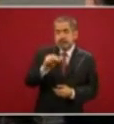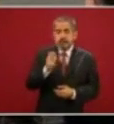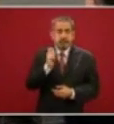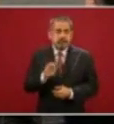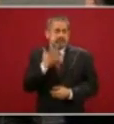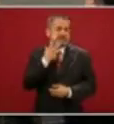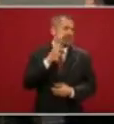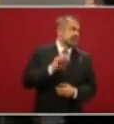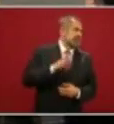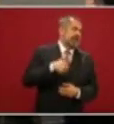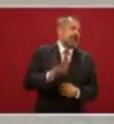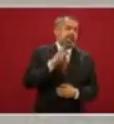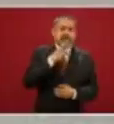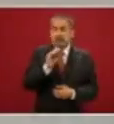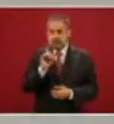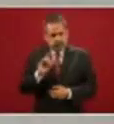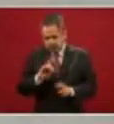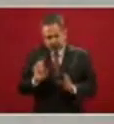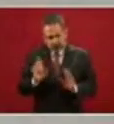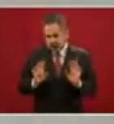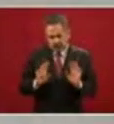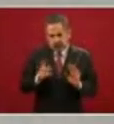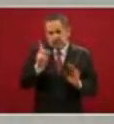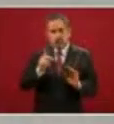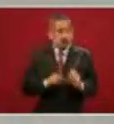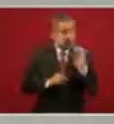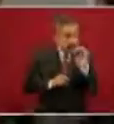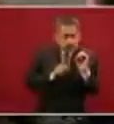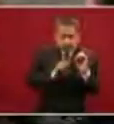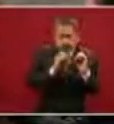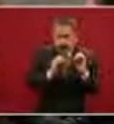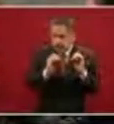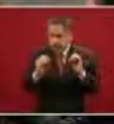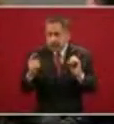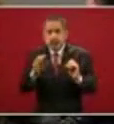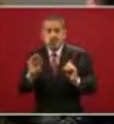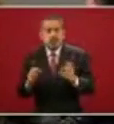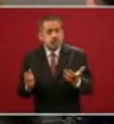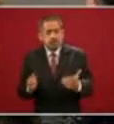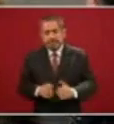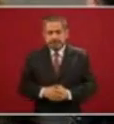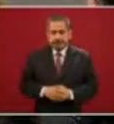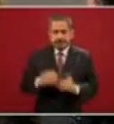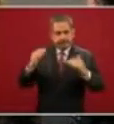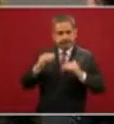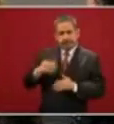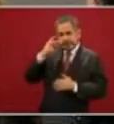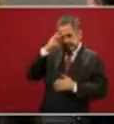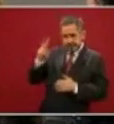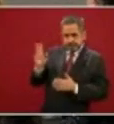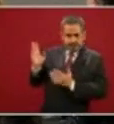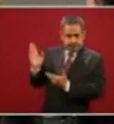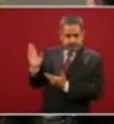implicaciones de esta epidemia, pero sí ponerla en su justa dimensión. La siguiente es el mapa de México, donde